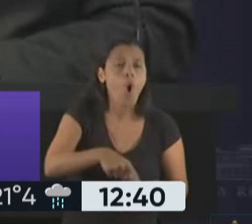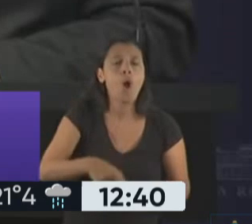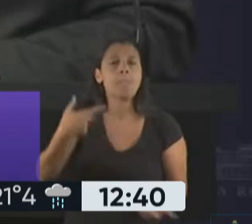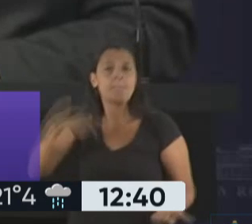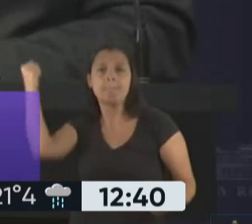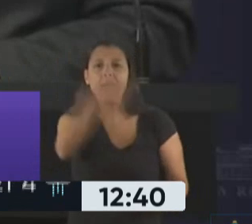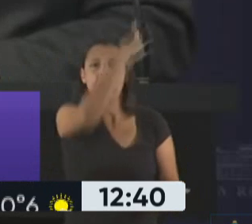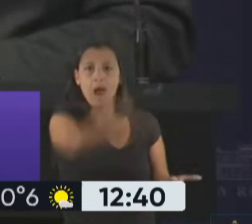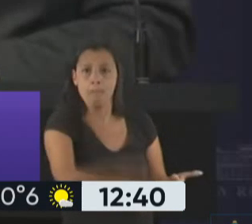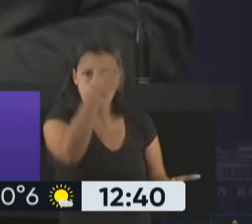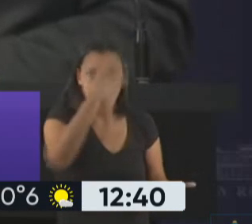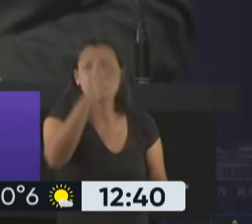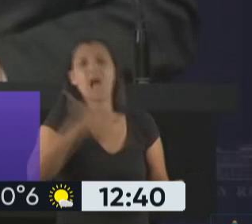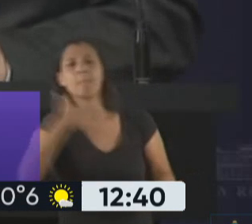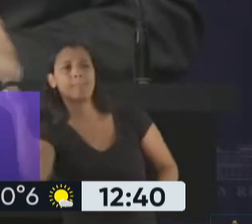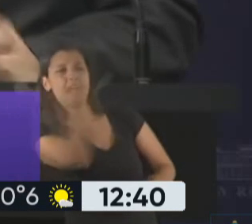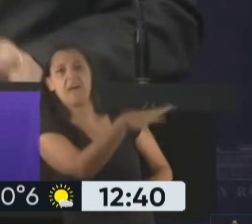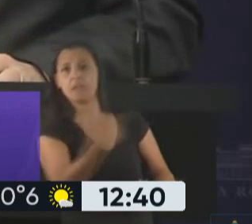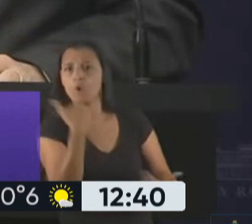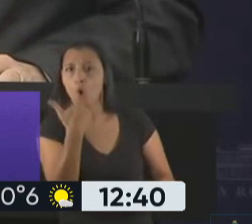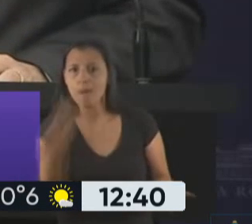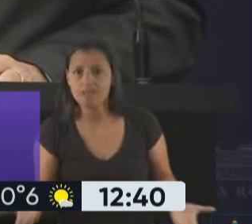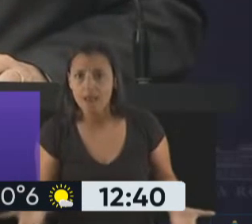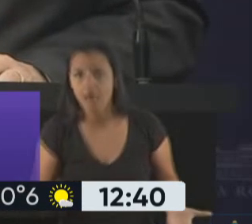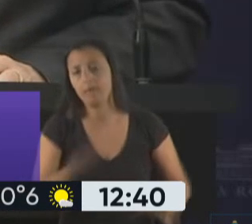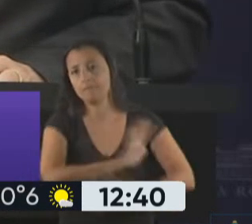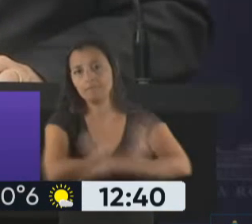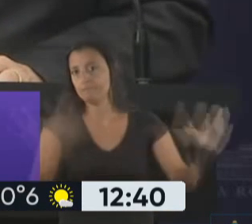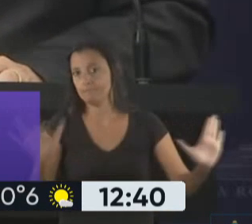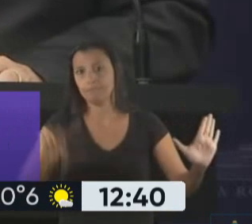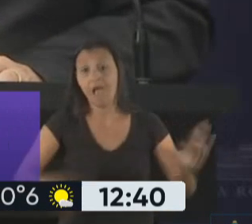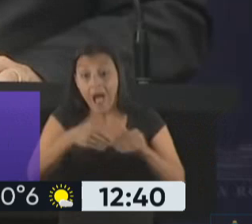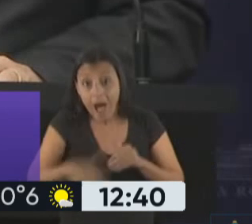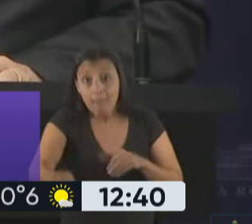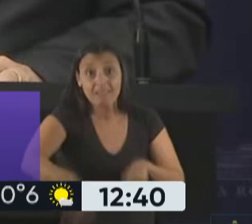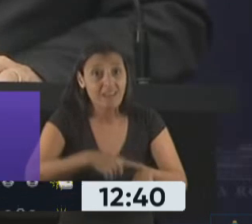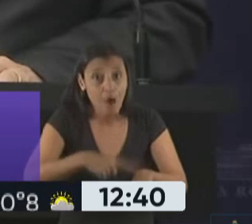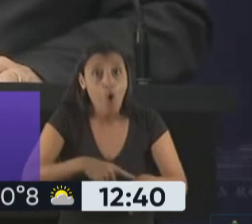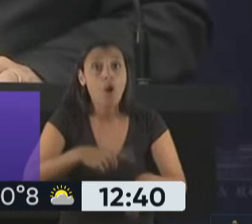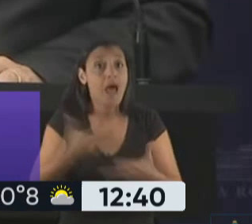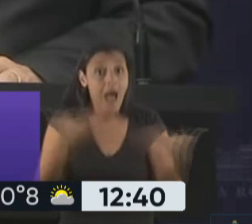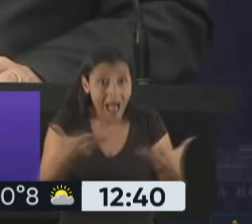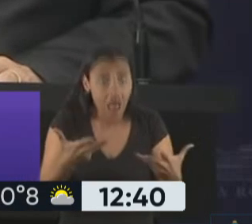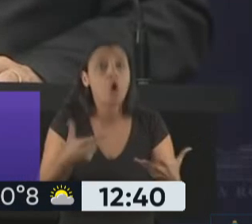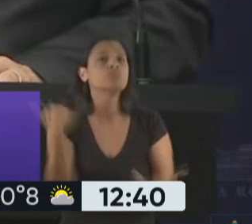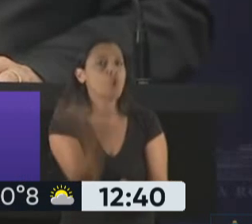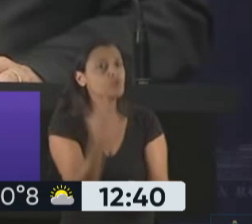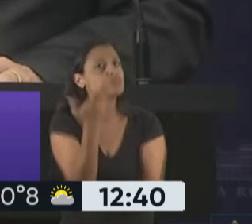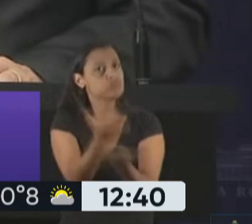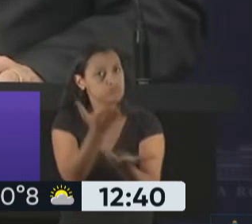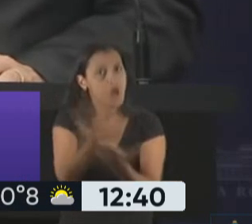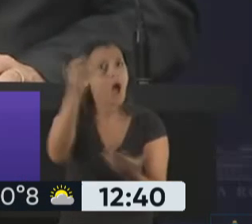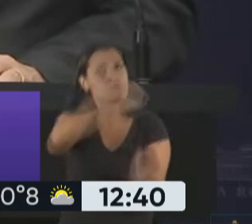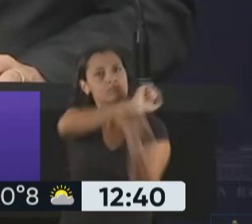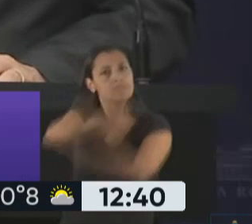piedra y es como si nada. Bueno, esto se termina. A partir de ahora vamos a plantear